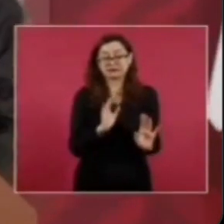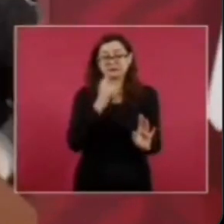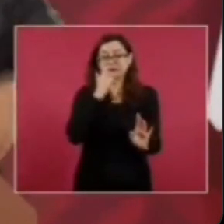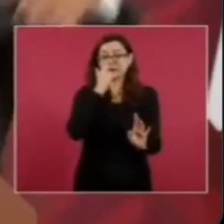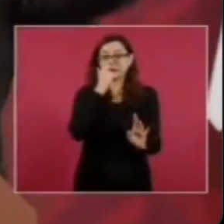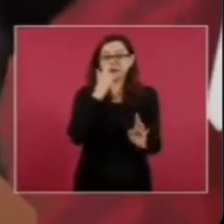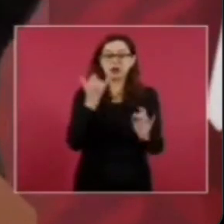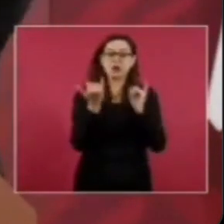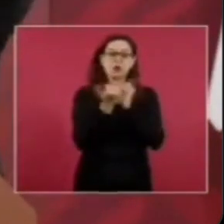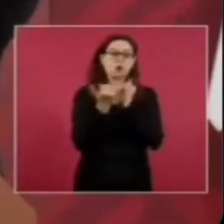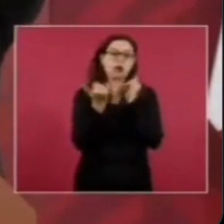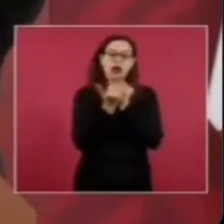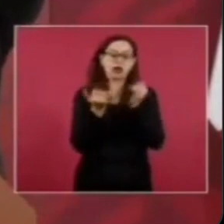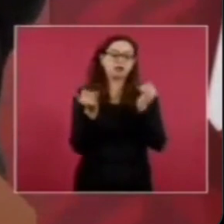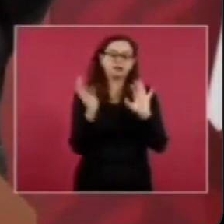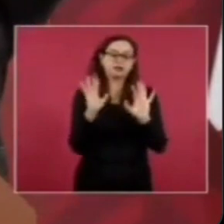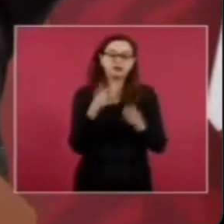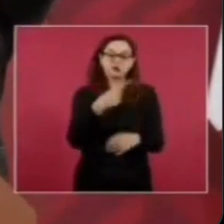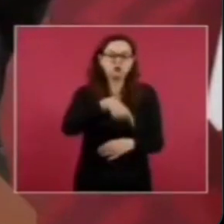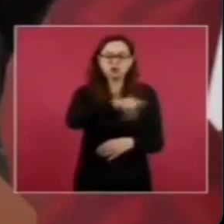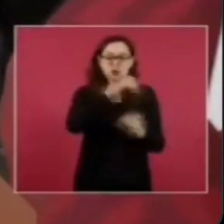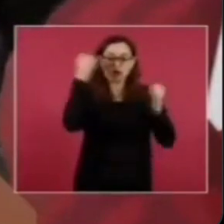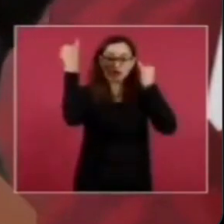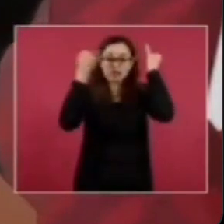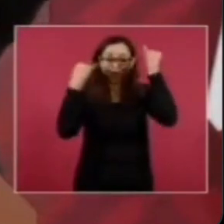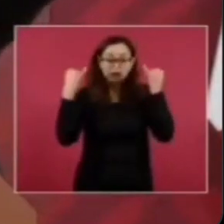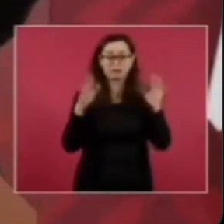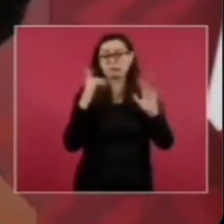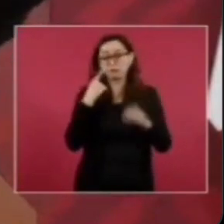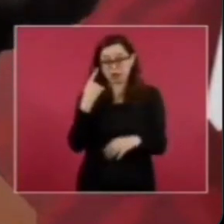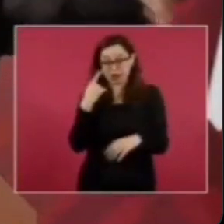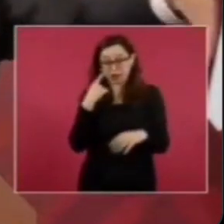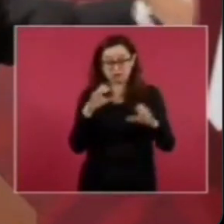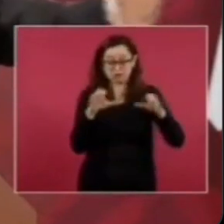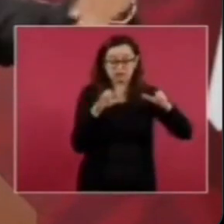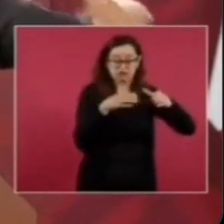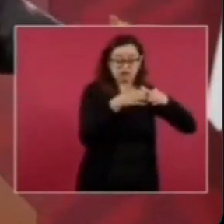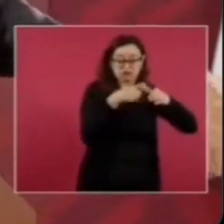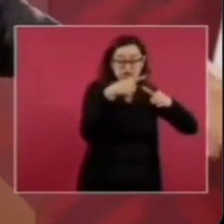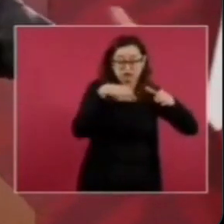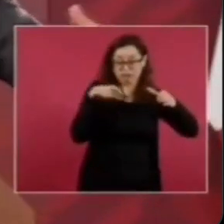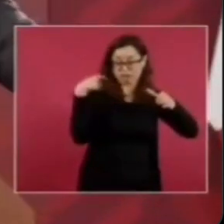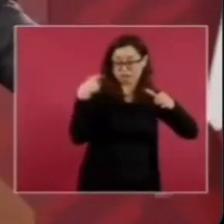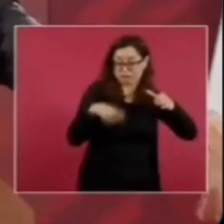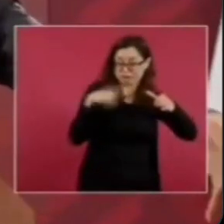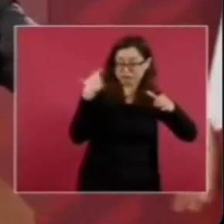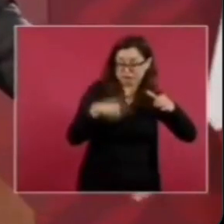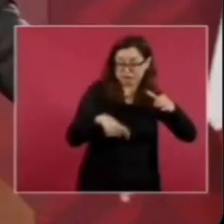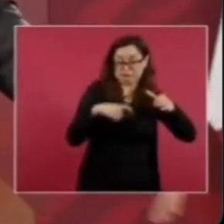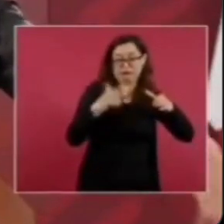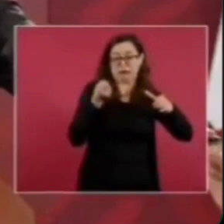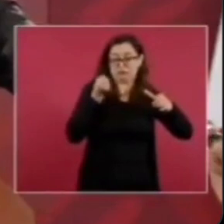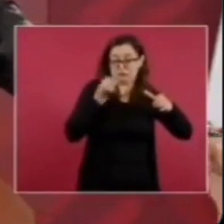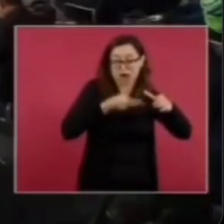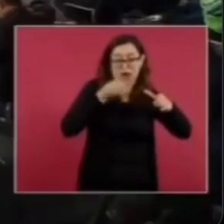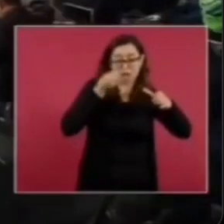de que si llueve fuerte arriba gotea los de abajo salpica